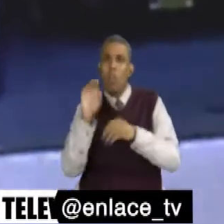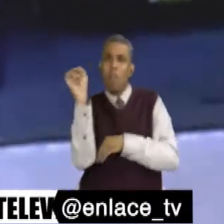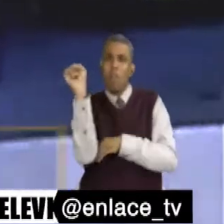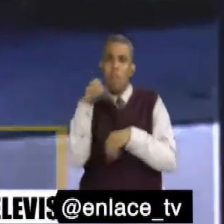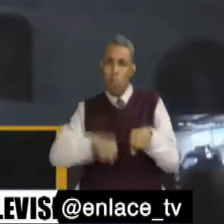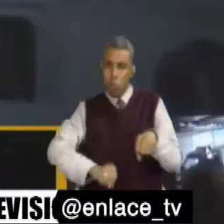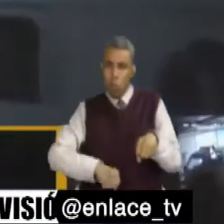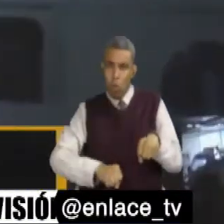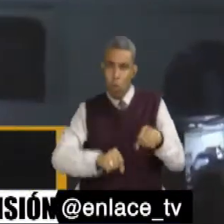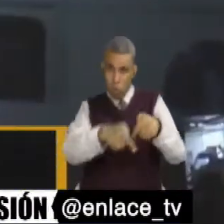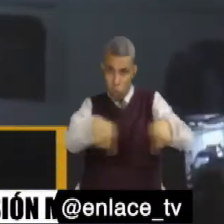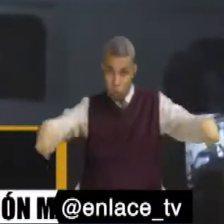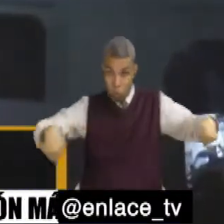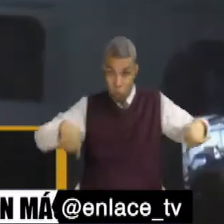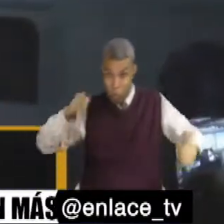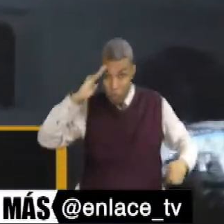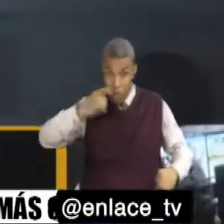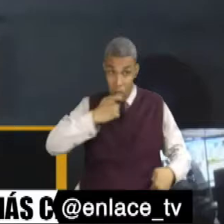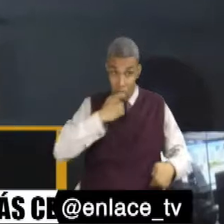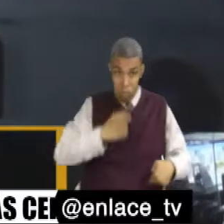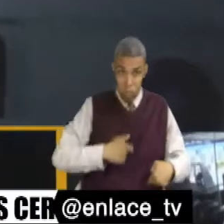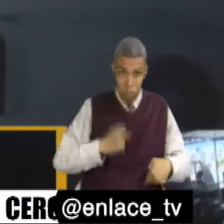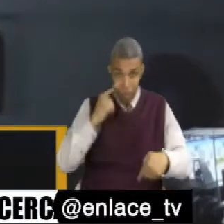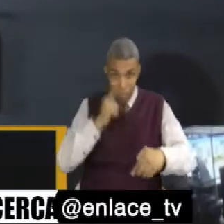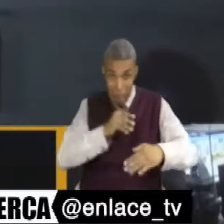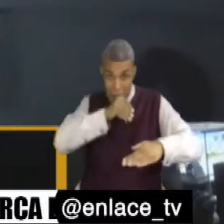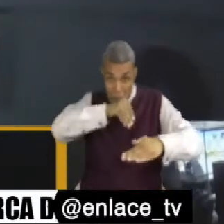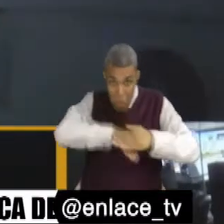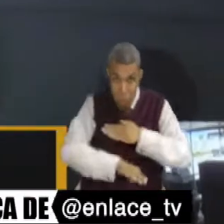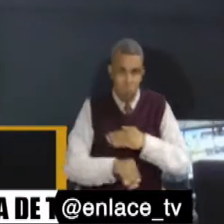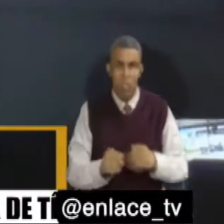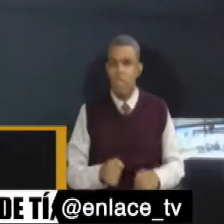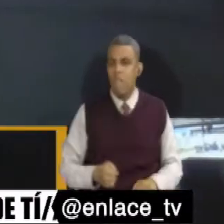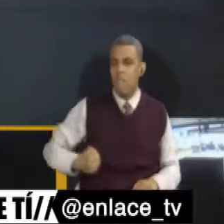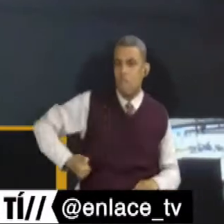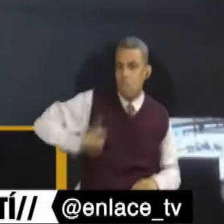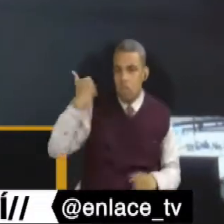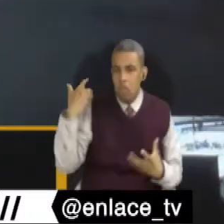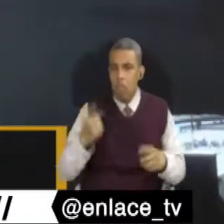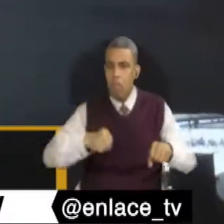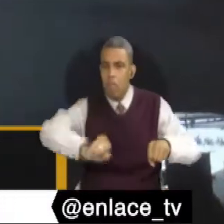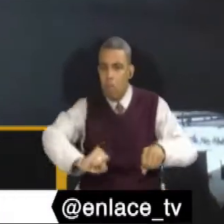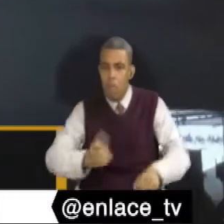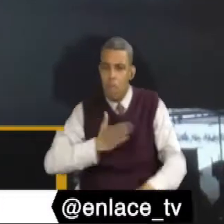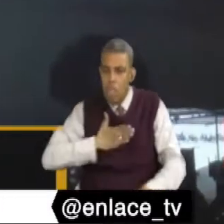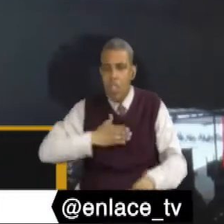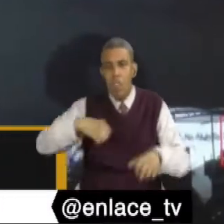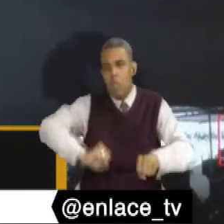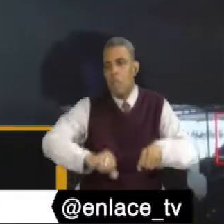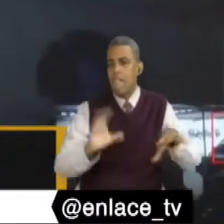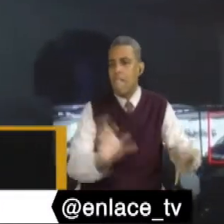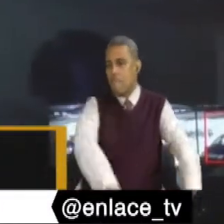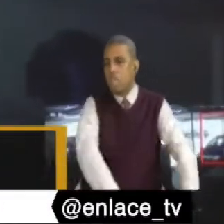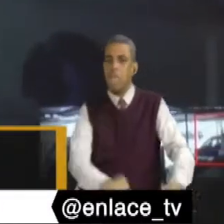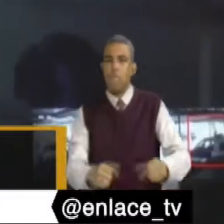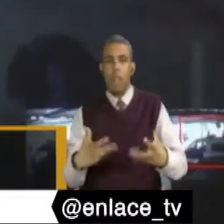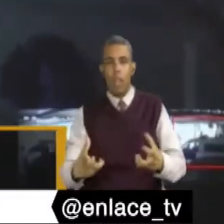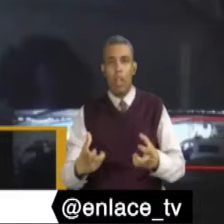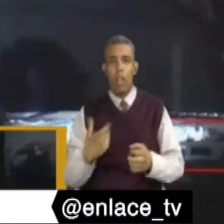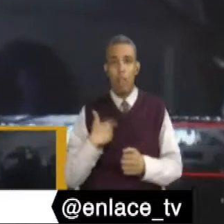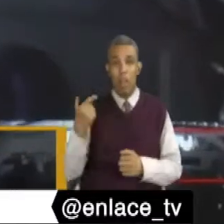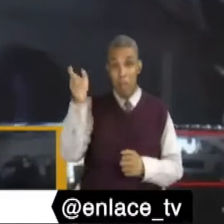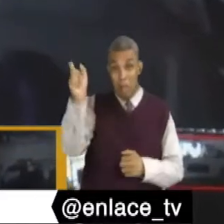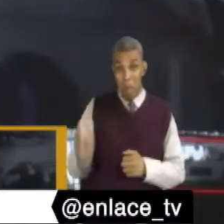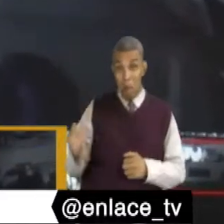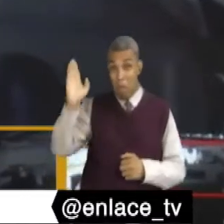Barranca Bermeja e intentó sacar su motocicleta a la fuerza, situación que generó una discusión entre el infractor y un alférez, quien denunció que